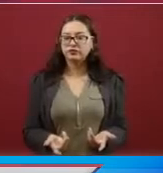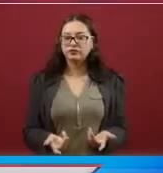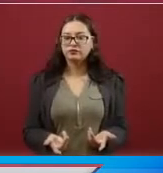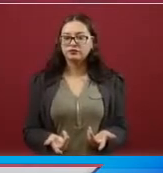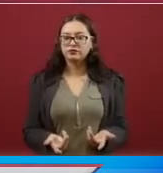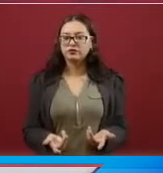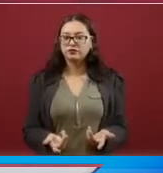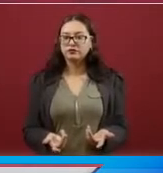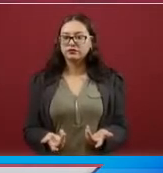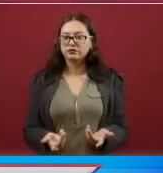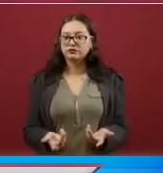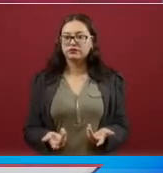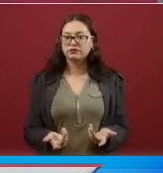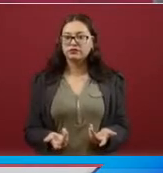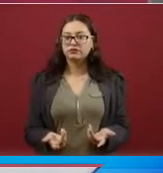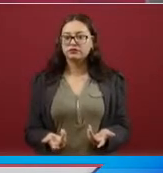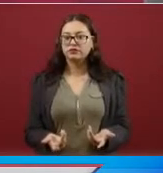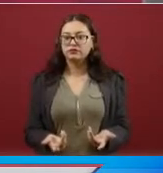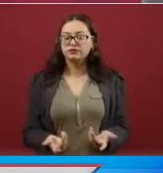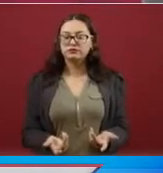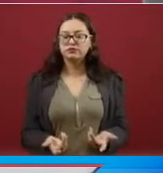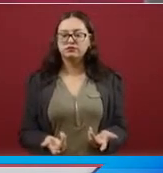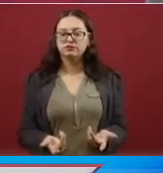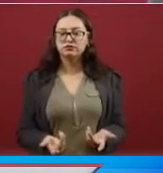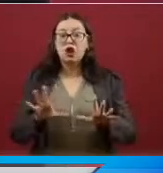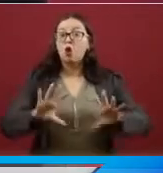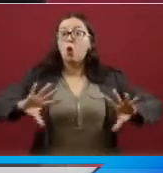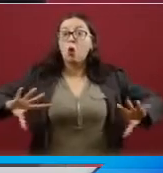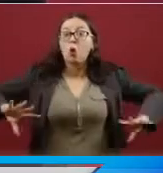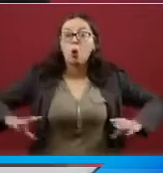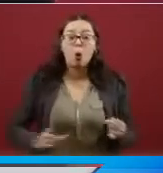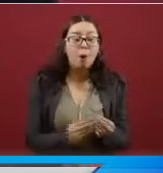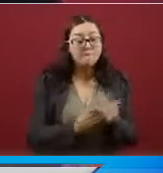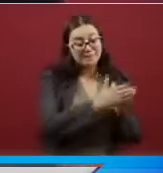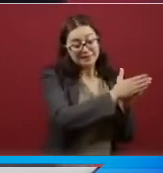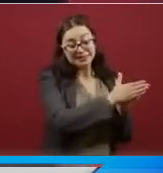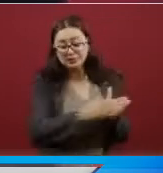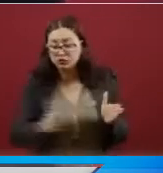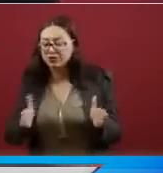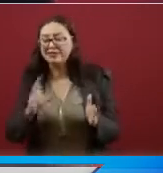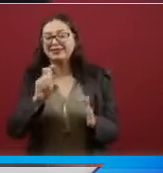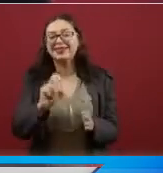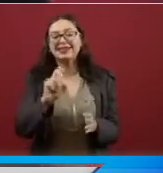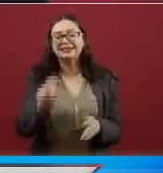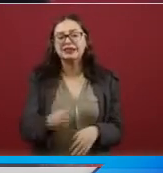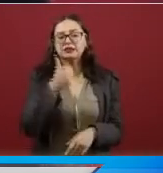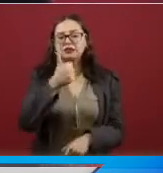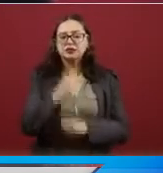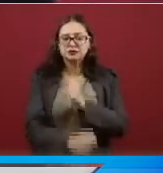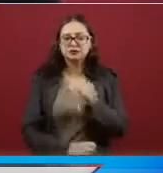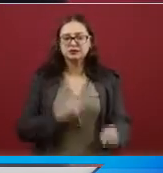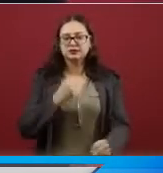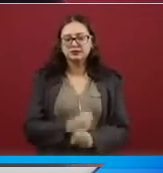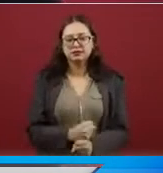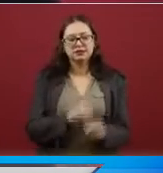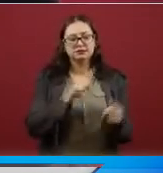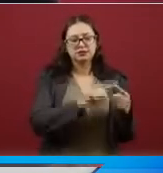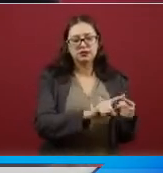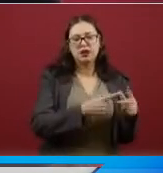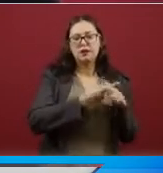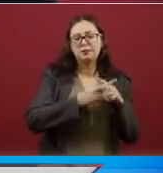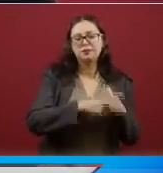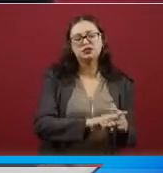periodo conservador avalado y aplaudido siempre por la prensa fifí. Es de Salinas para acá, es